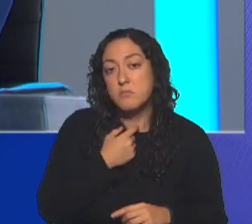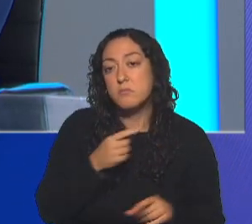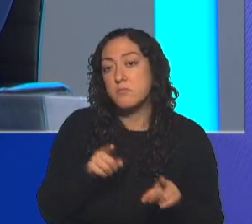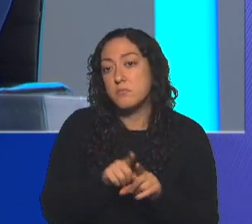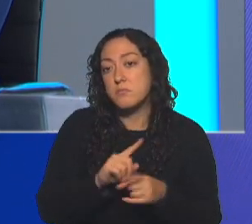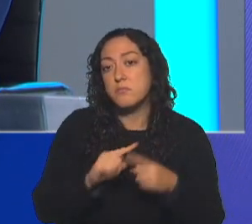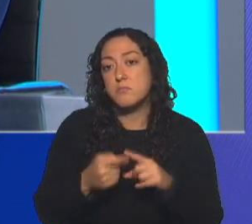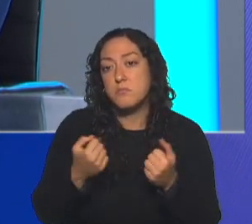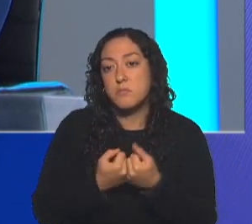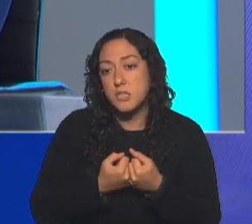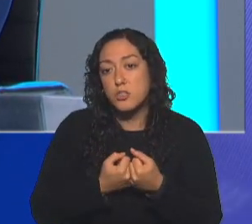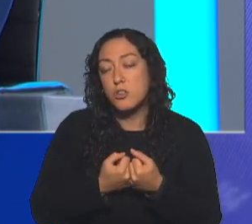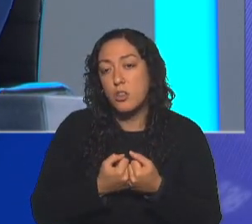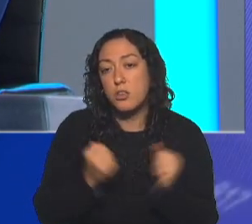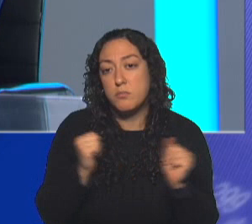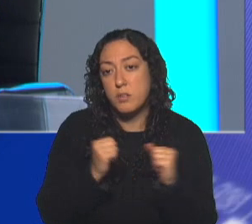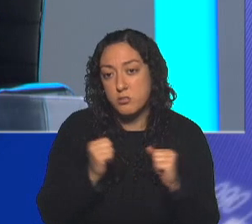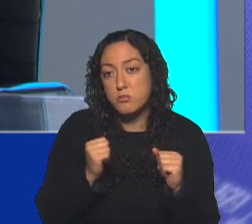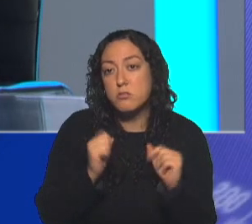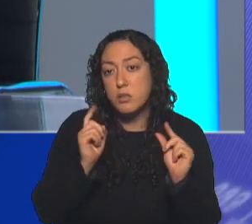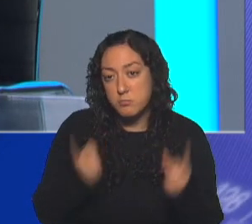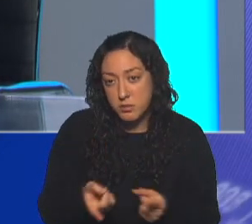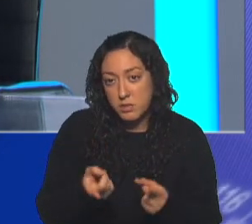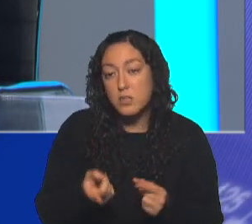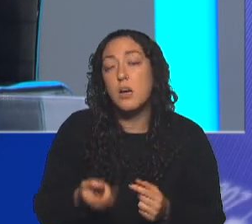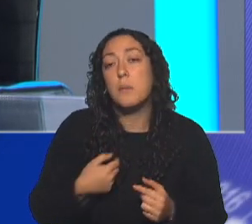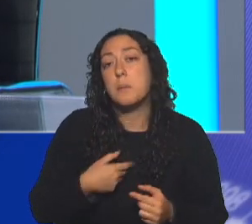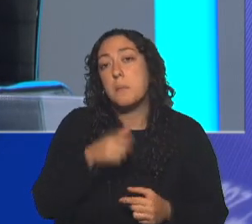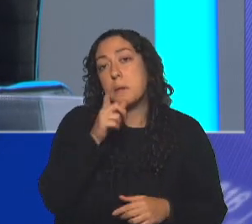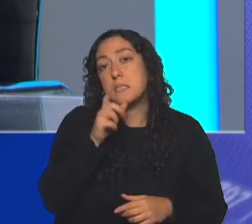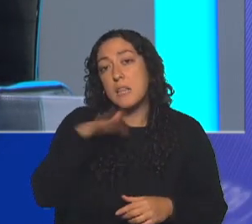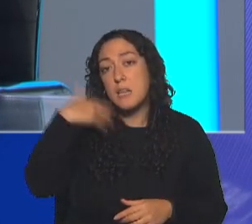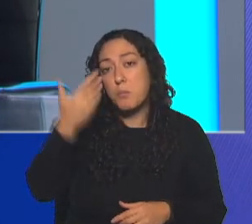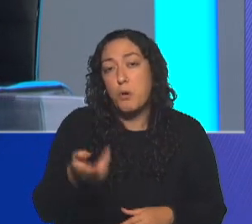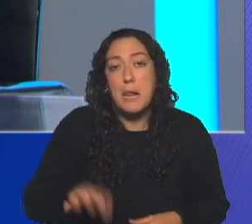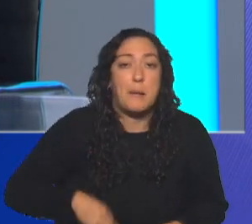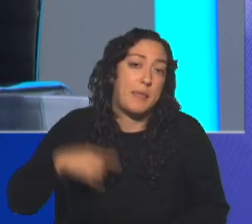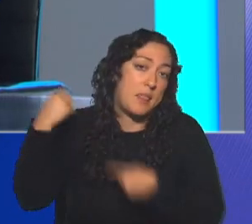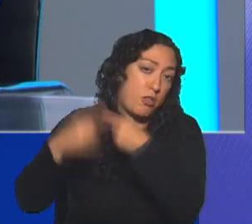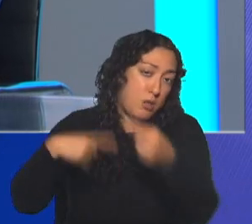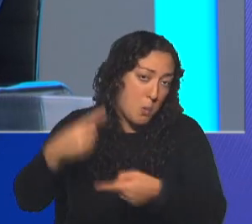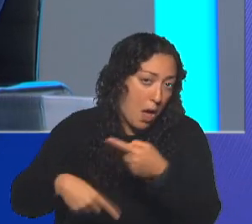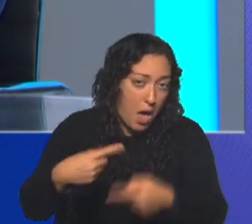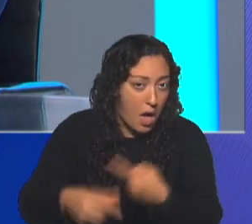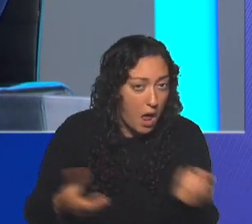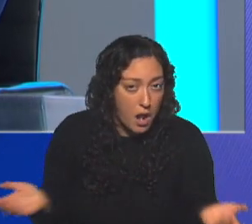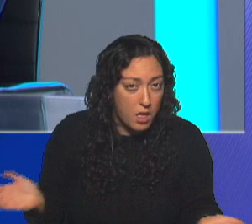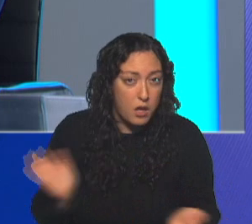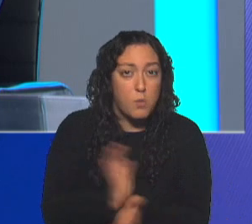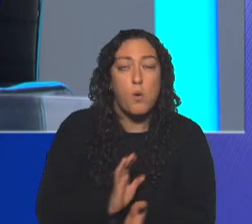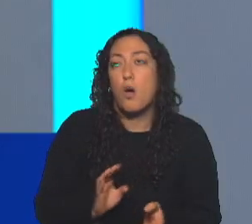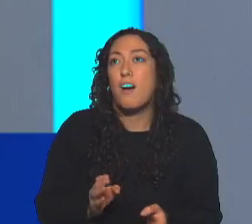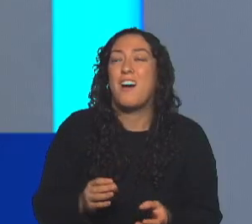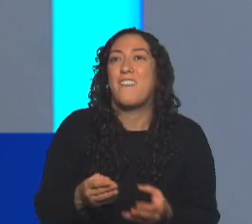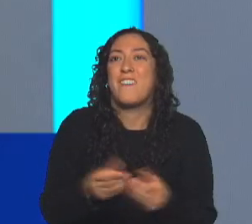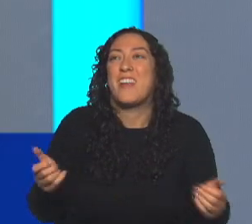Mayo. Y a mí me parece que después, porque después la vida sigue girando, ¿no? Es que la película tiene un final